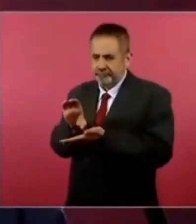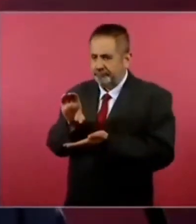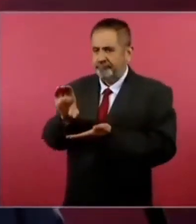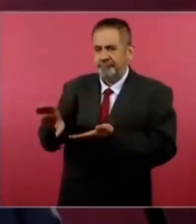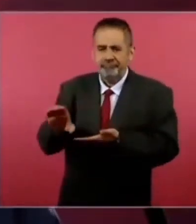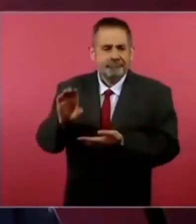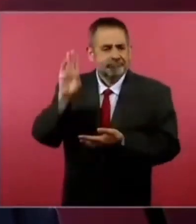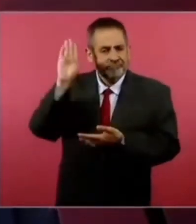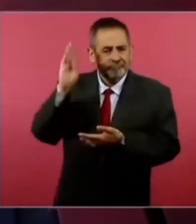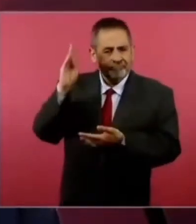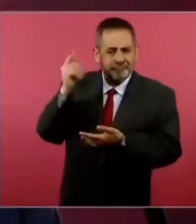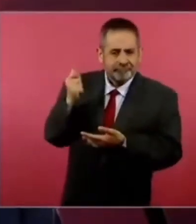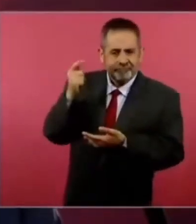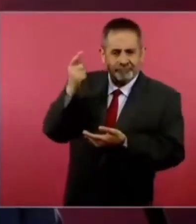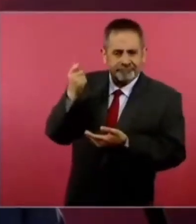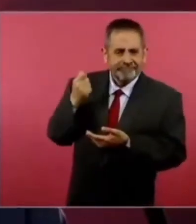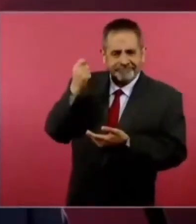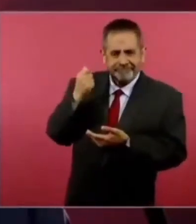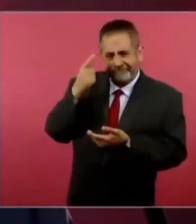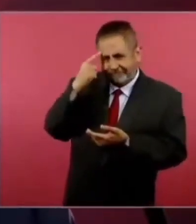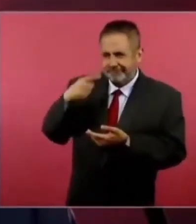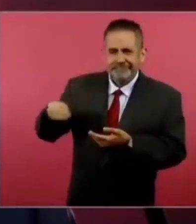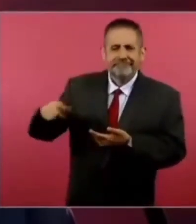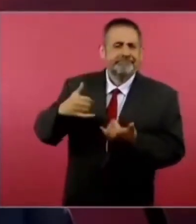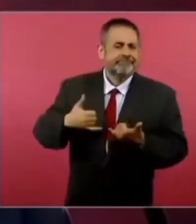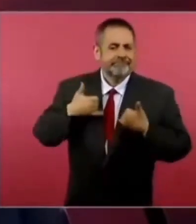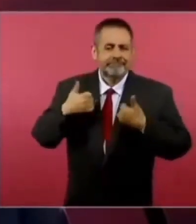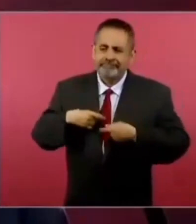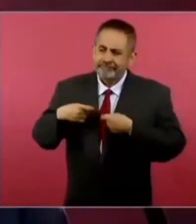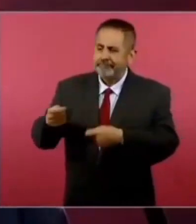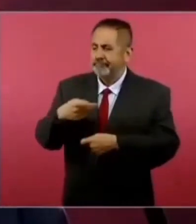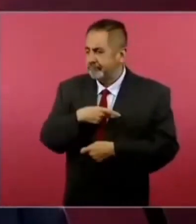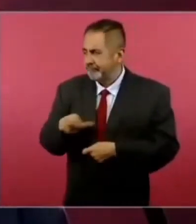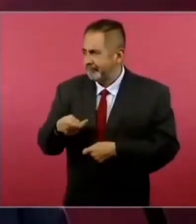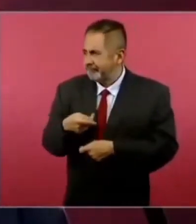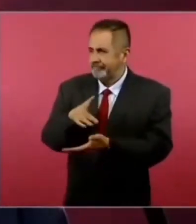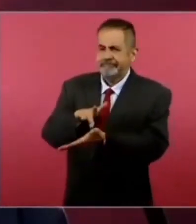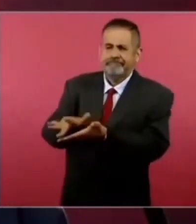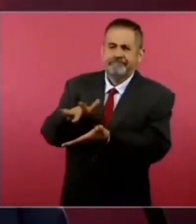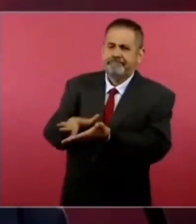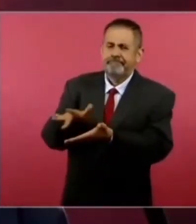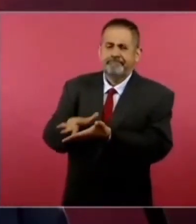para jóvenes de familias pobres.